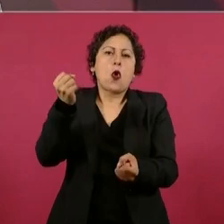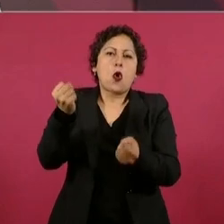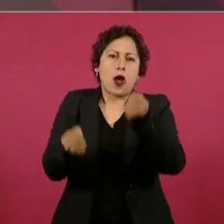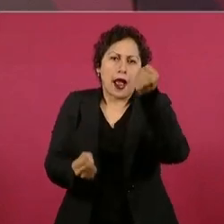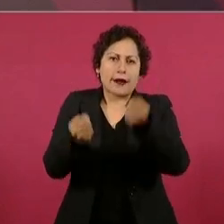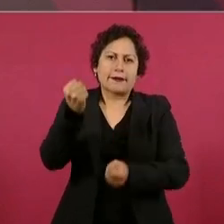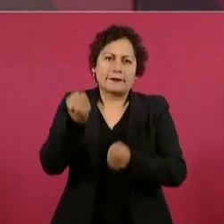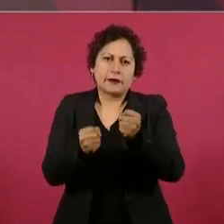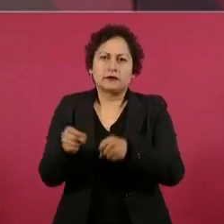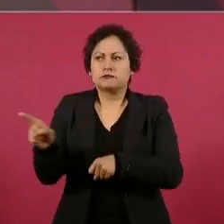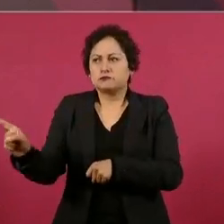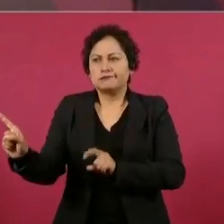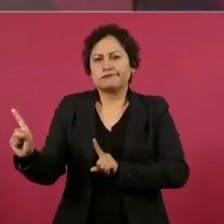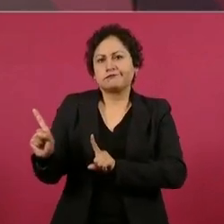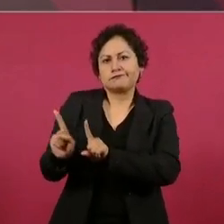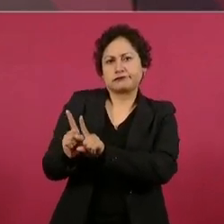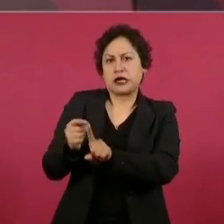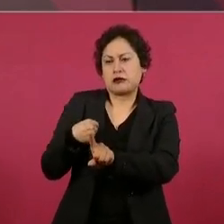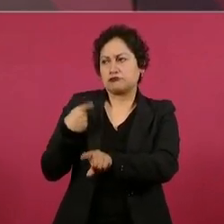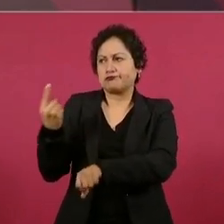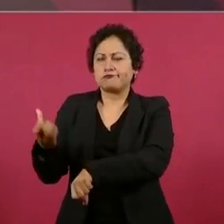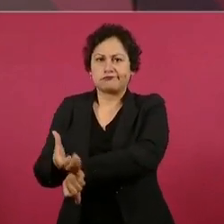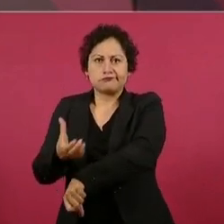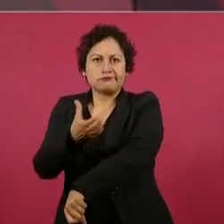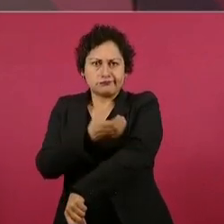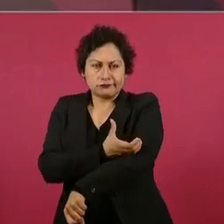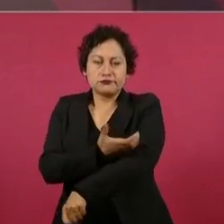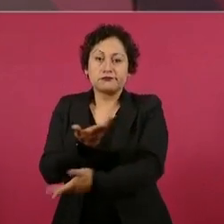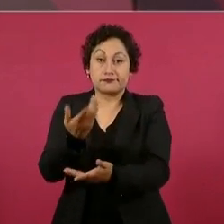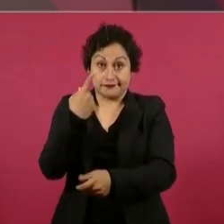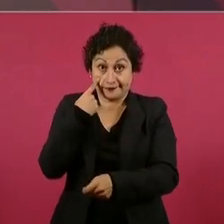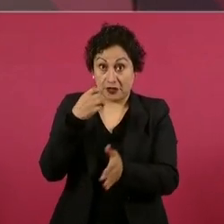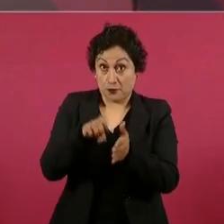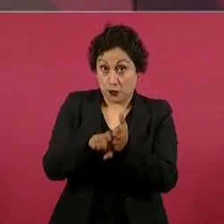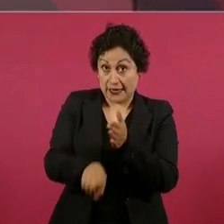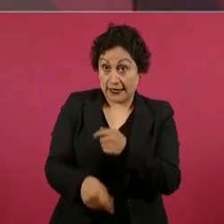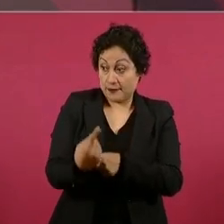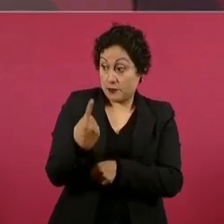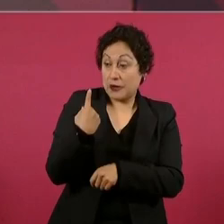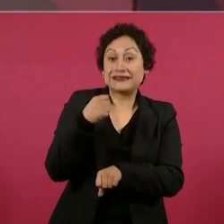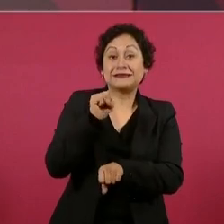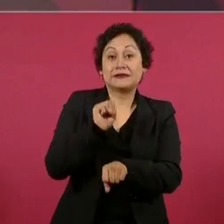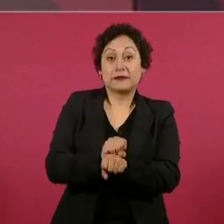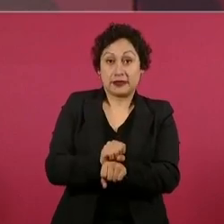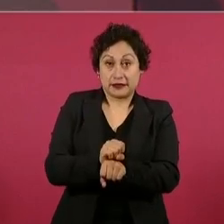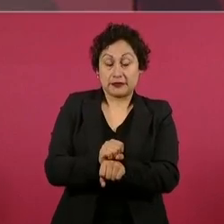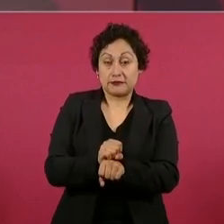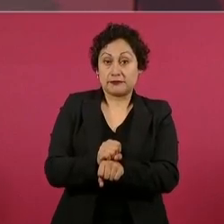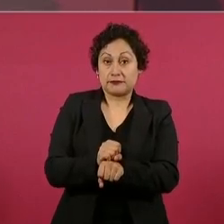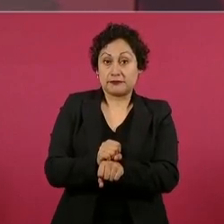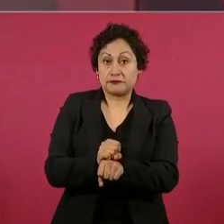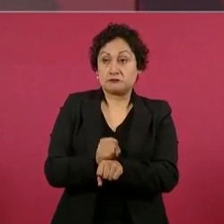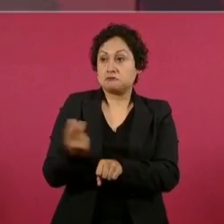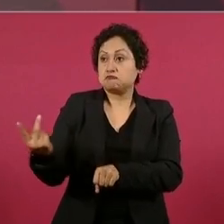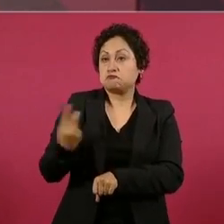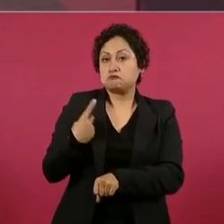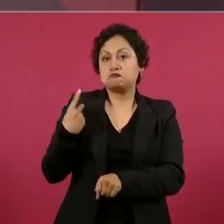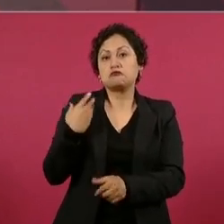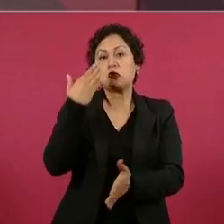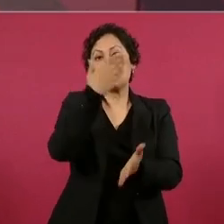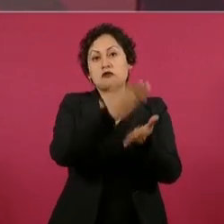algunos tramos. Por ejemplo, la semana pasada que fuimos a